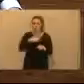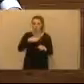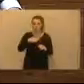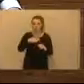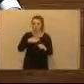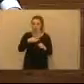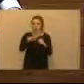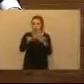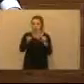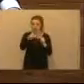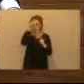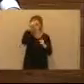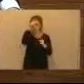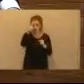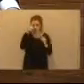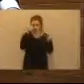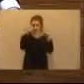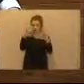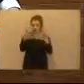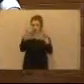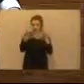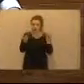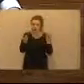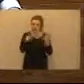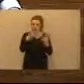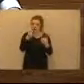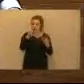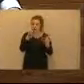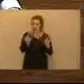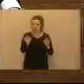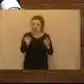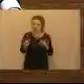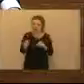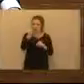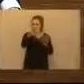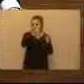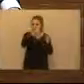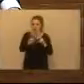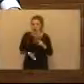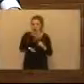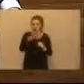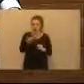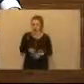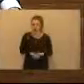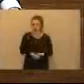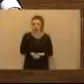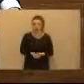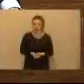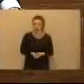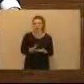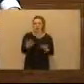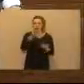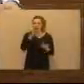Consejo de Patrimonio Cultural. Centrándome ya, dicho esto, en la primera cuestión importante sobre la